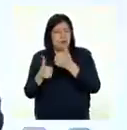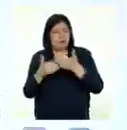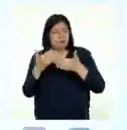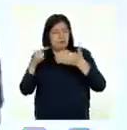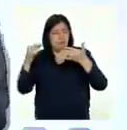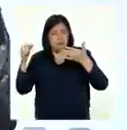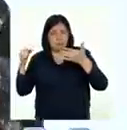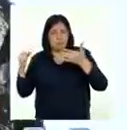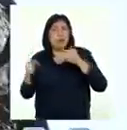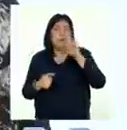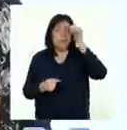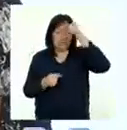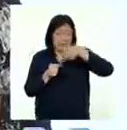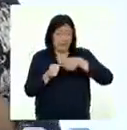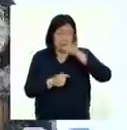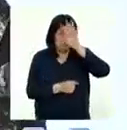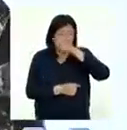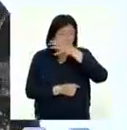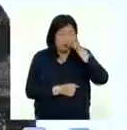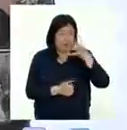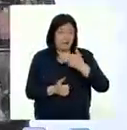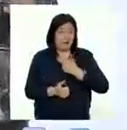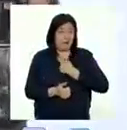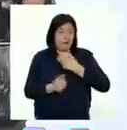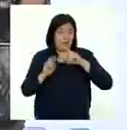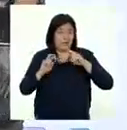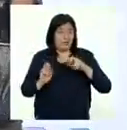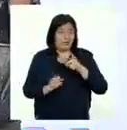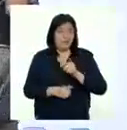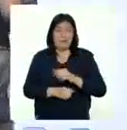camino. ¿Recuerdas nuestro cuadrito de autoevaluación?